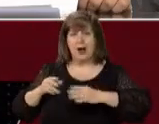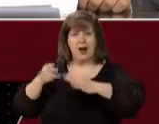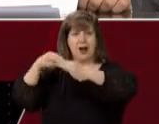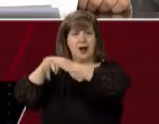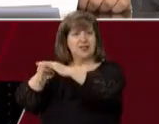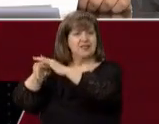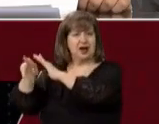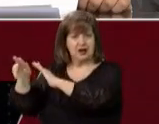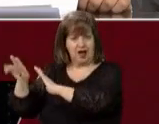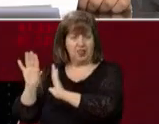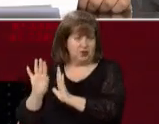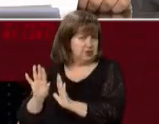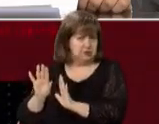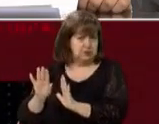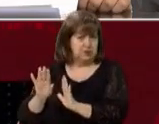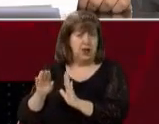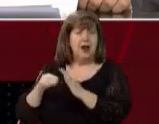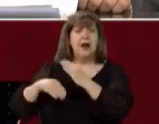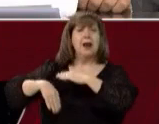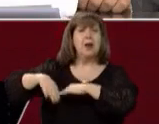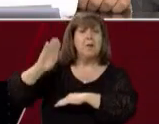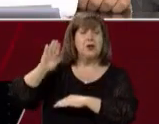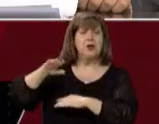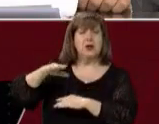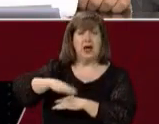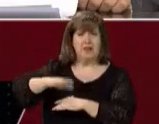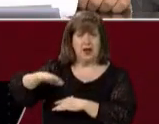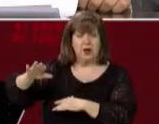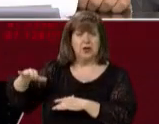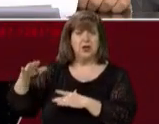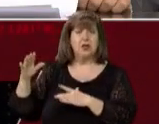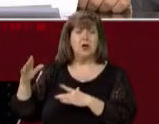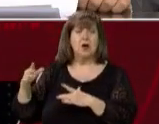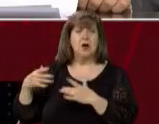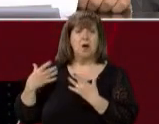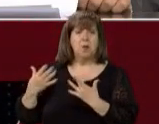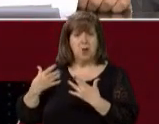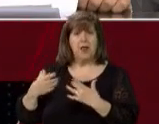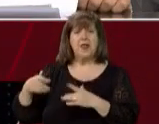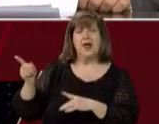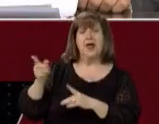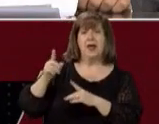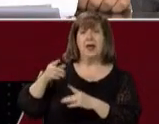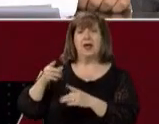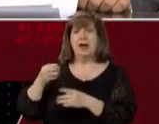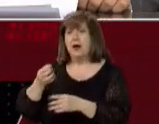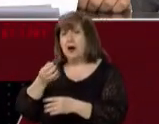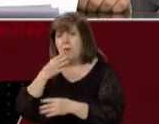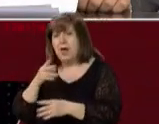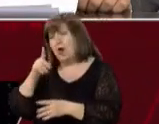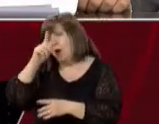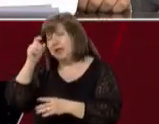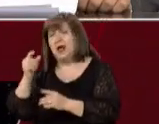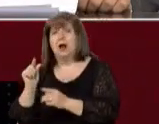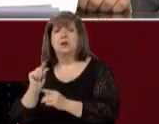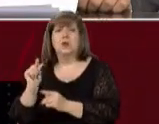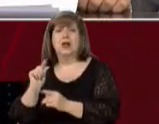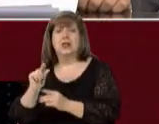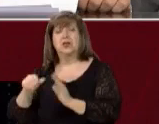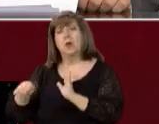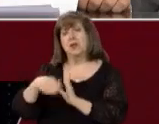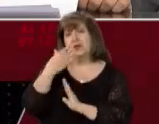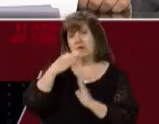interna. Sí. La mayoría de los pacientes pueden llegar a manejarse en forma ambulatoria. Y estos